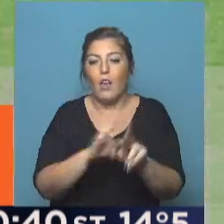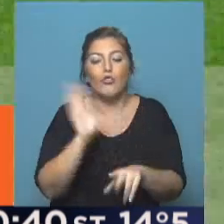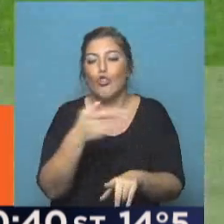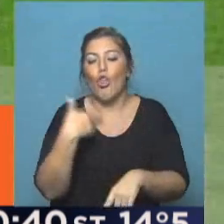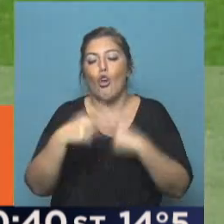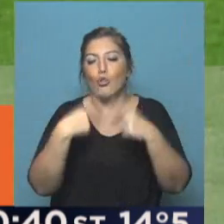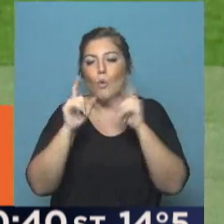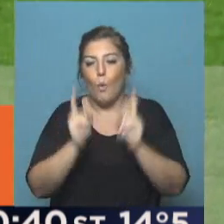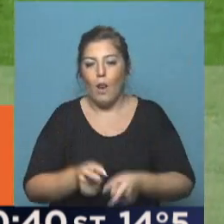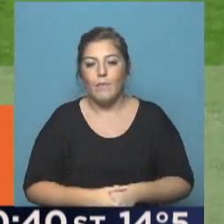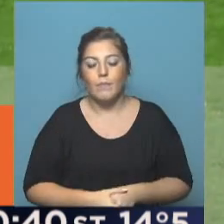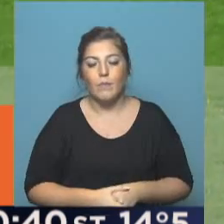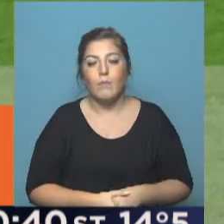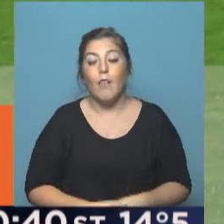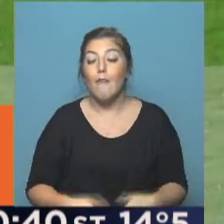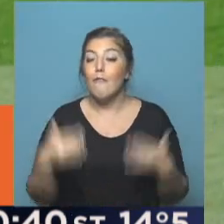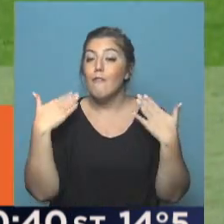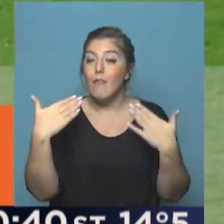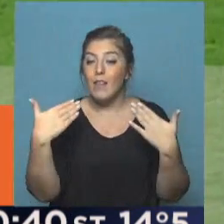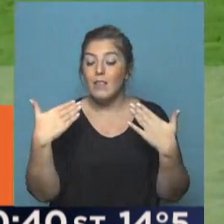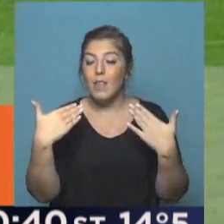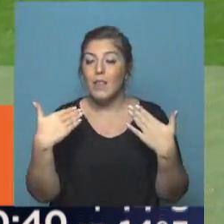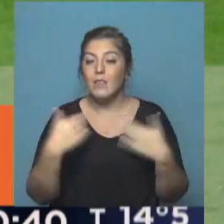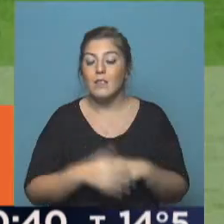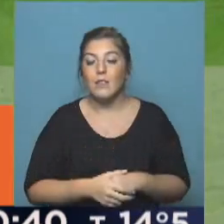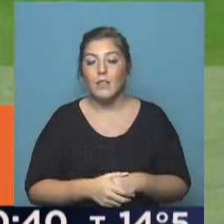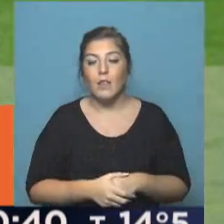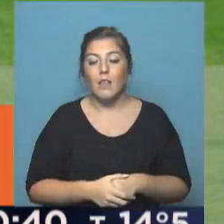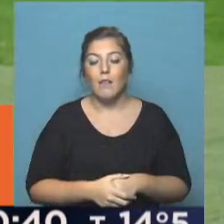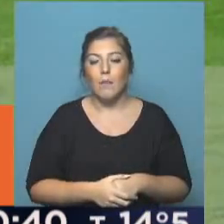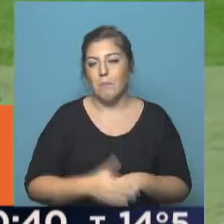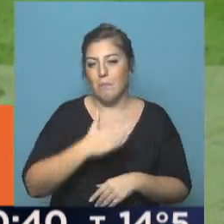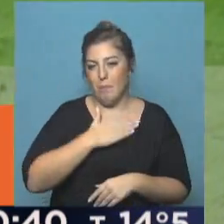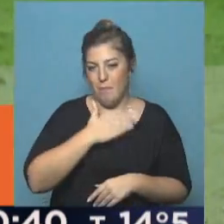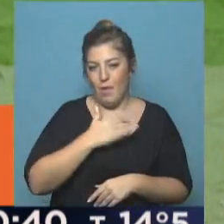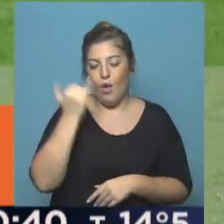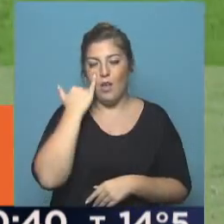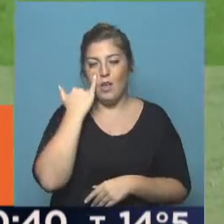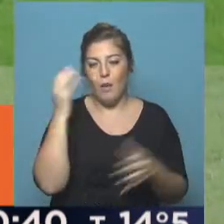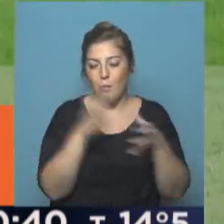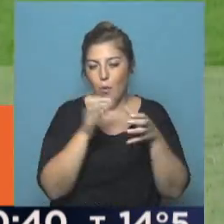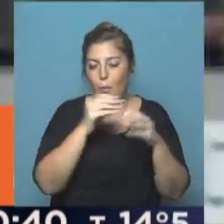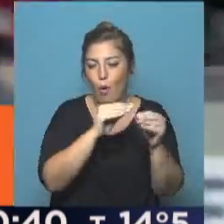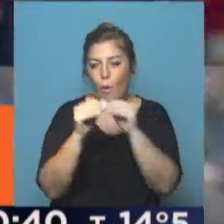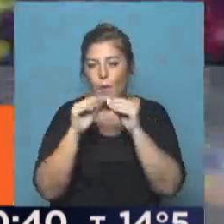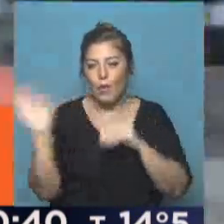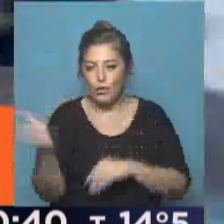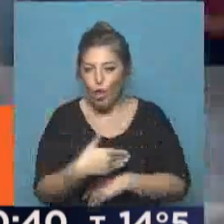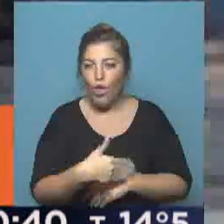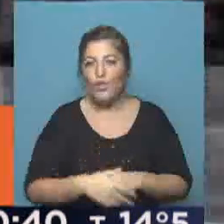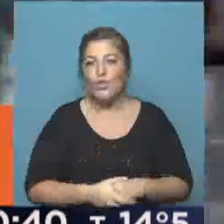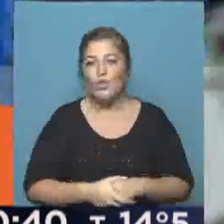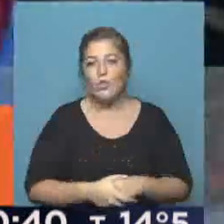igual. Muchas felicidades. En mi nombre y en nombre de la plantilla, de todos tus compañeros.